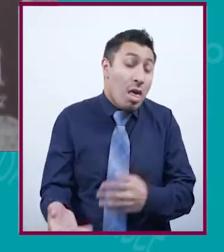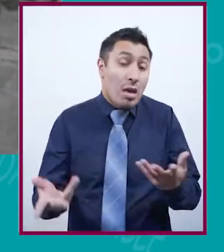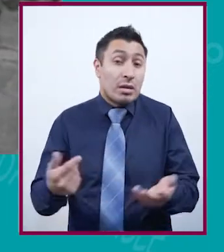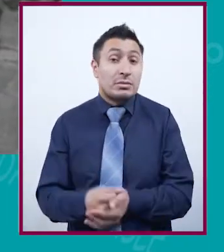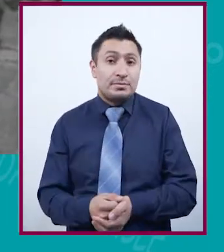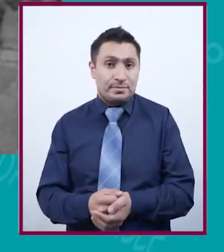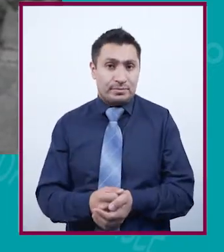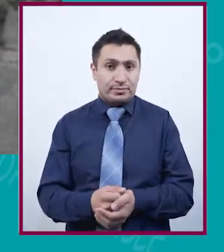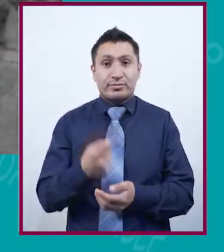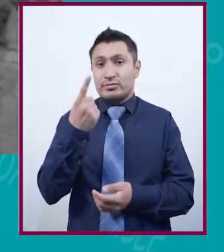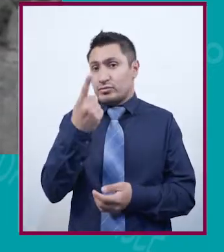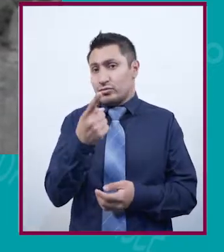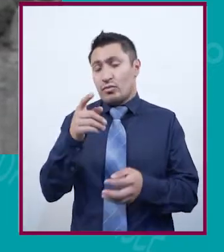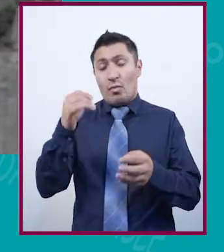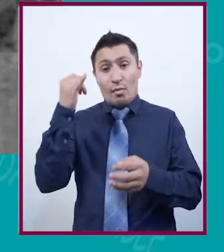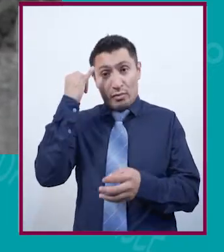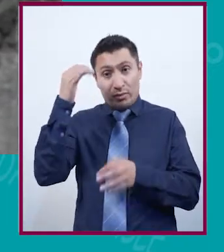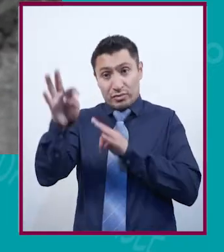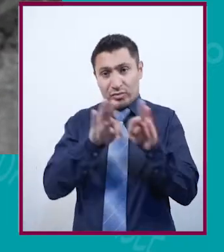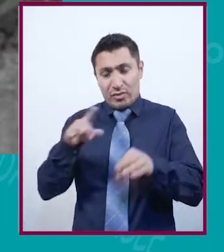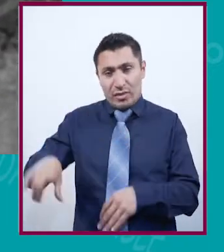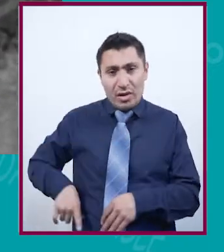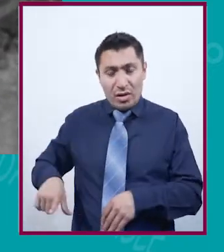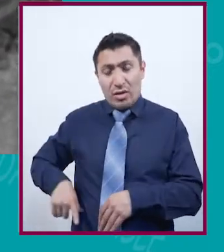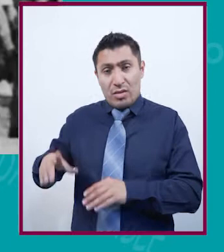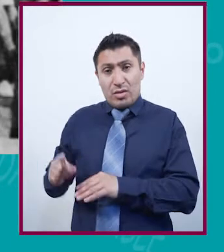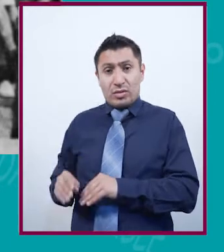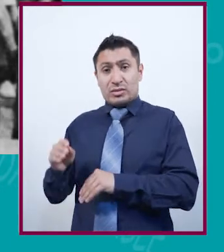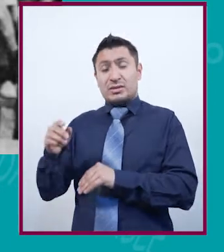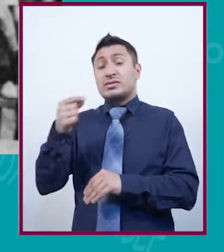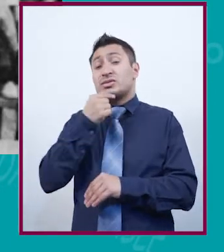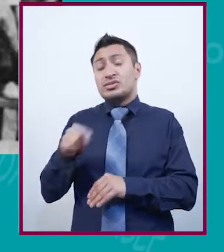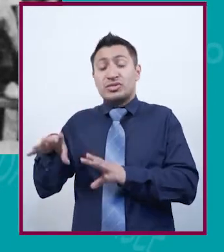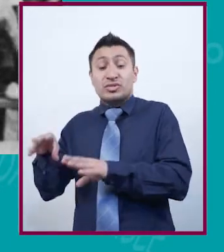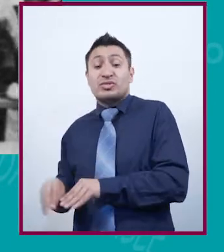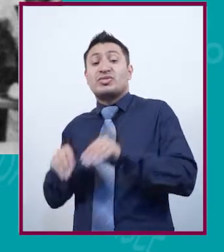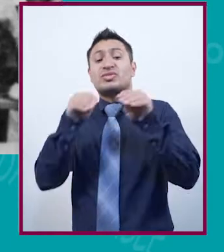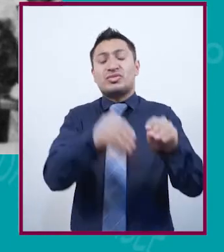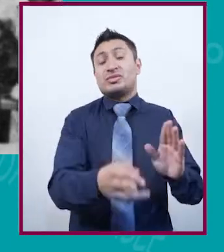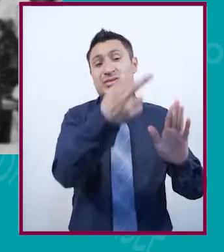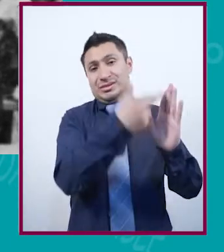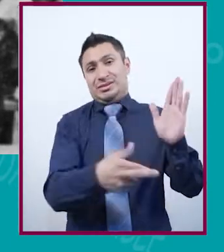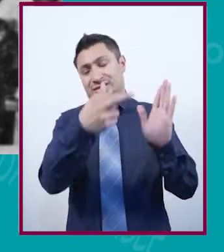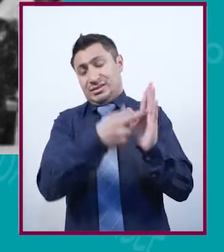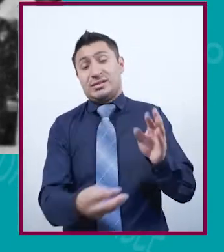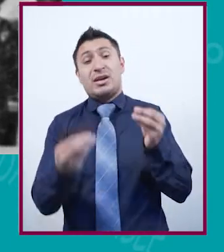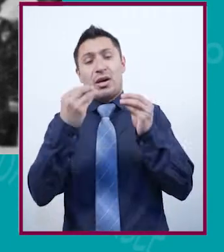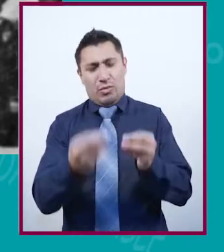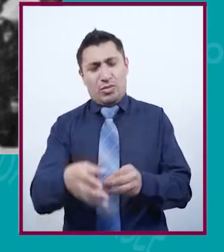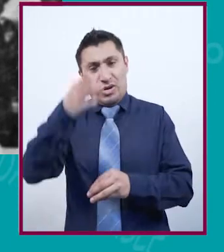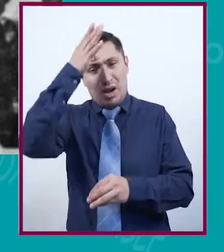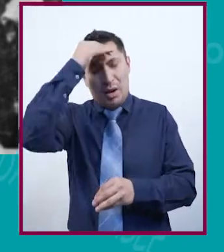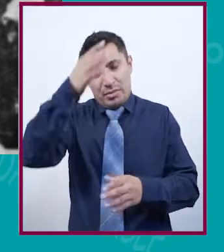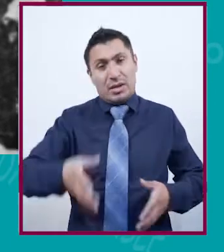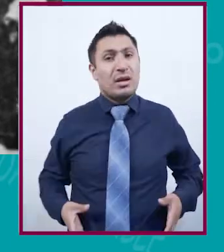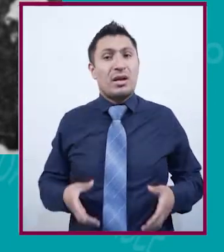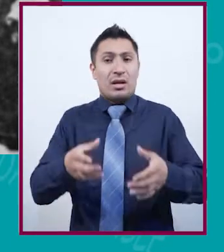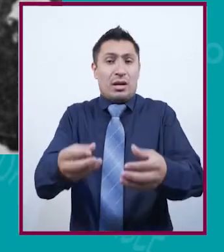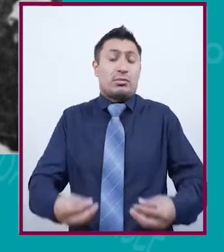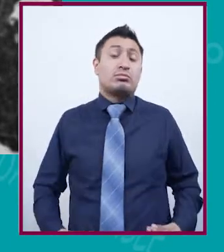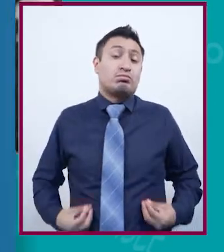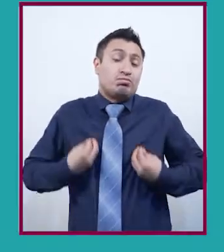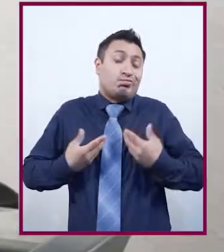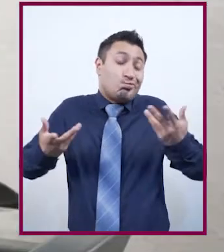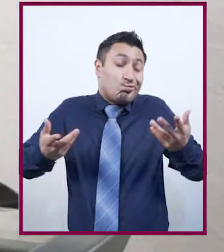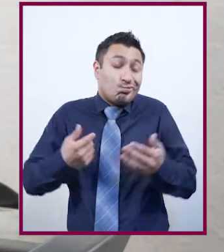estrategias asistencialistas del gobierno fue ubicarlos en asilos talleres, aunque muchos aprendieron a sobrevivir en las